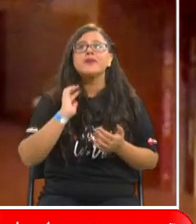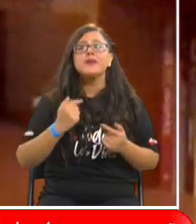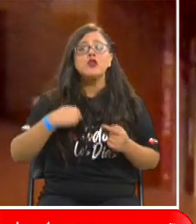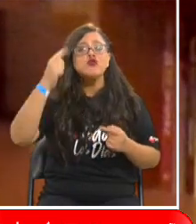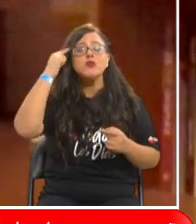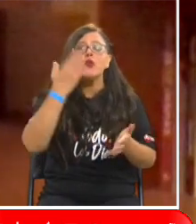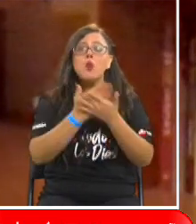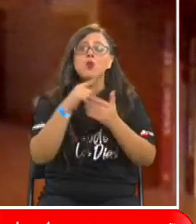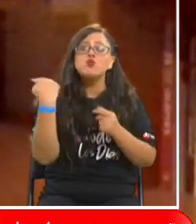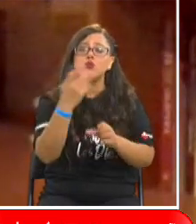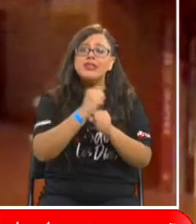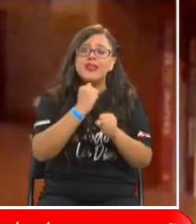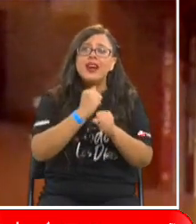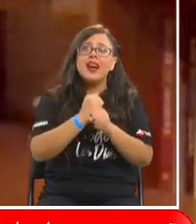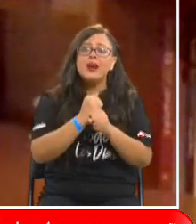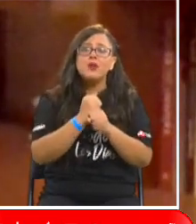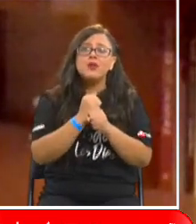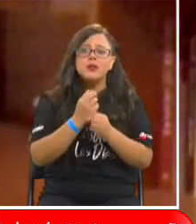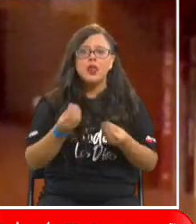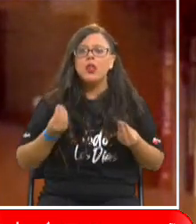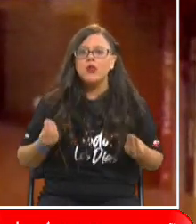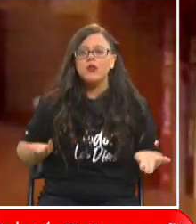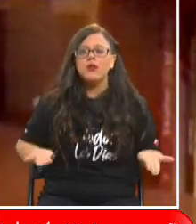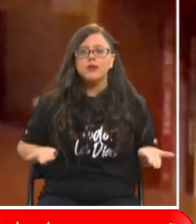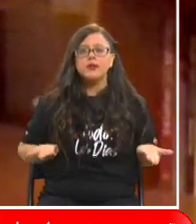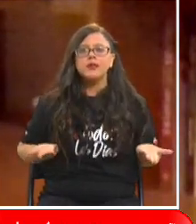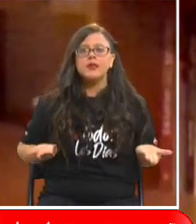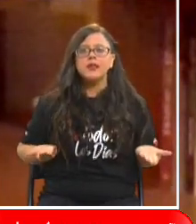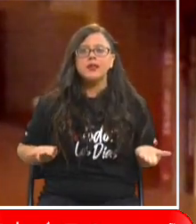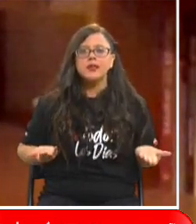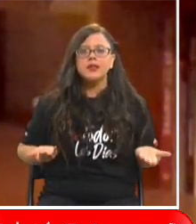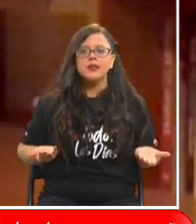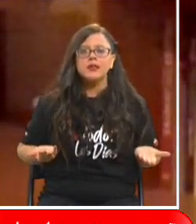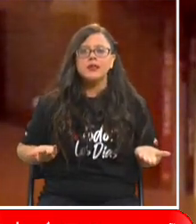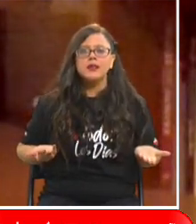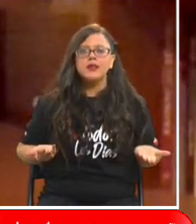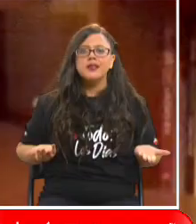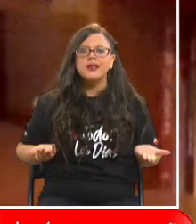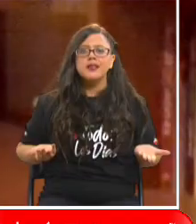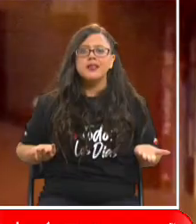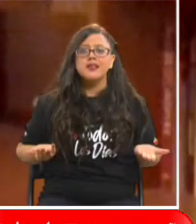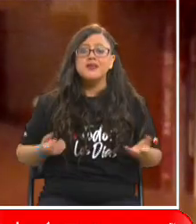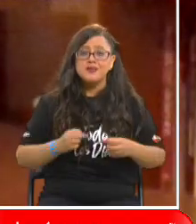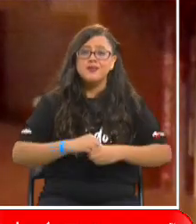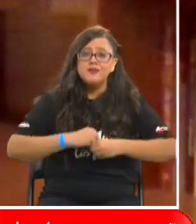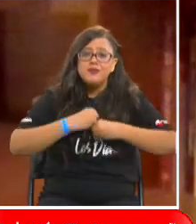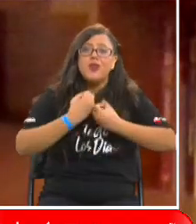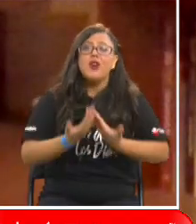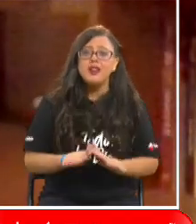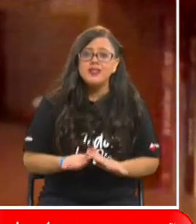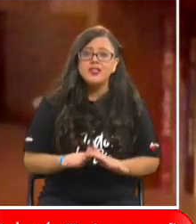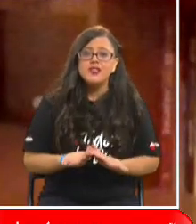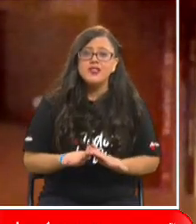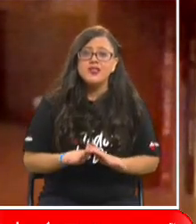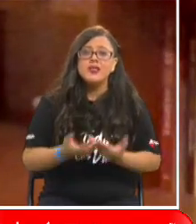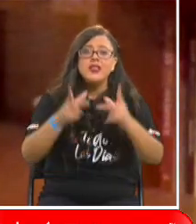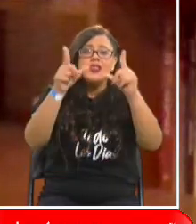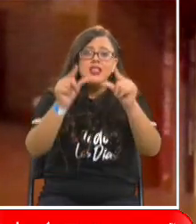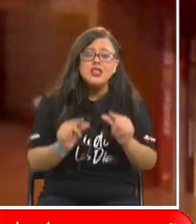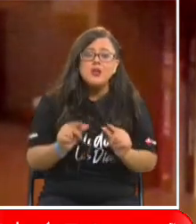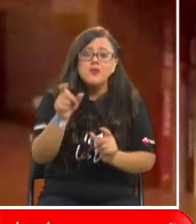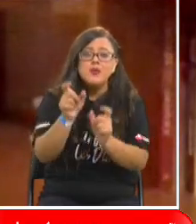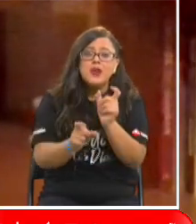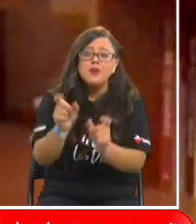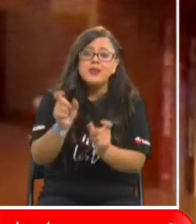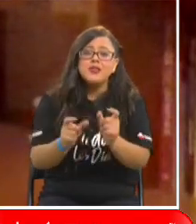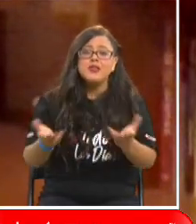uno trabaja, normalmente uno lo hace porque lo tiene que hacer. Y yo siento que son pocas las personas que además pueden